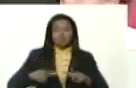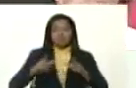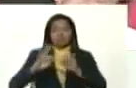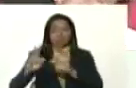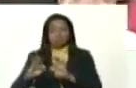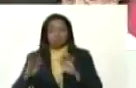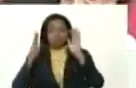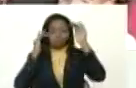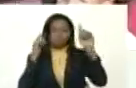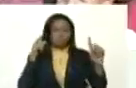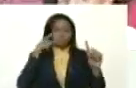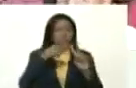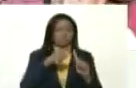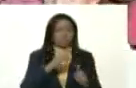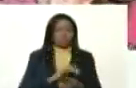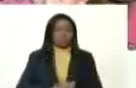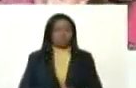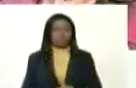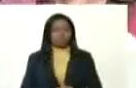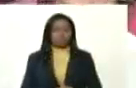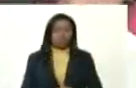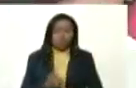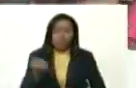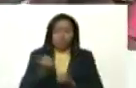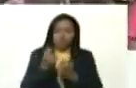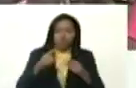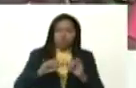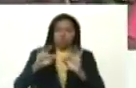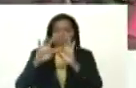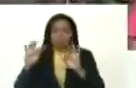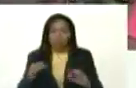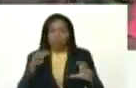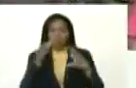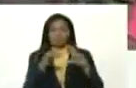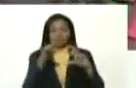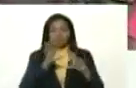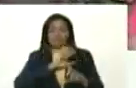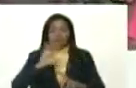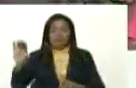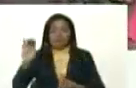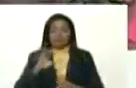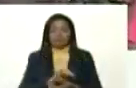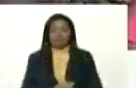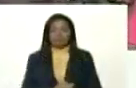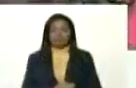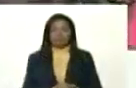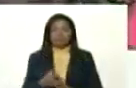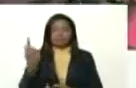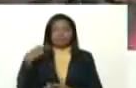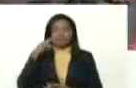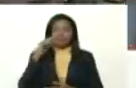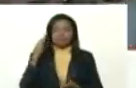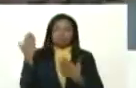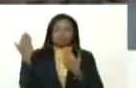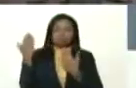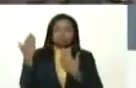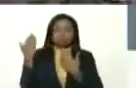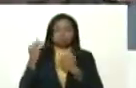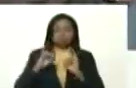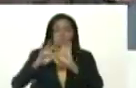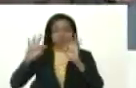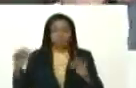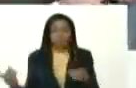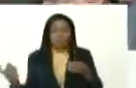una atención directa, un apoyo a través del carnet de la patria, y aquí tenemos a los compatriotas. Así como también